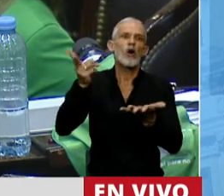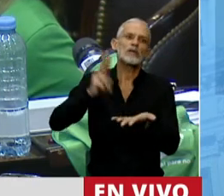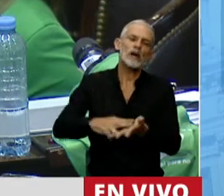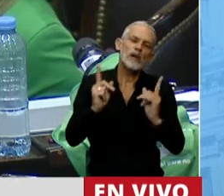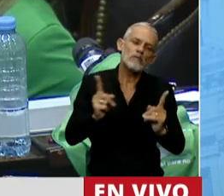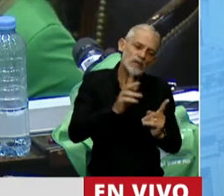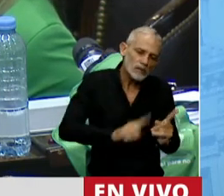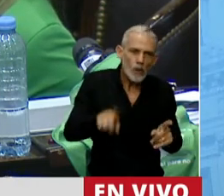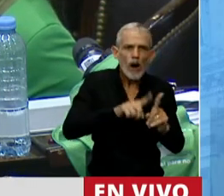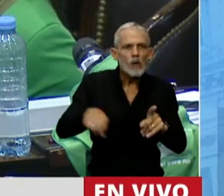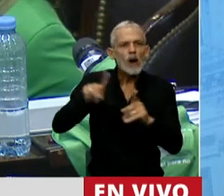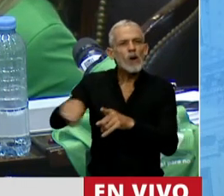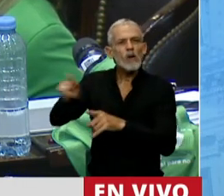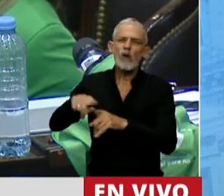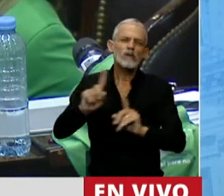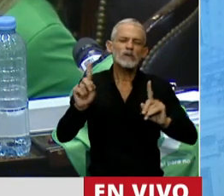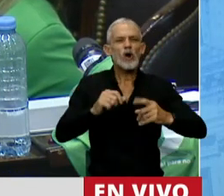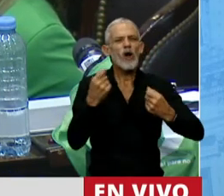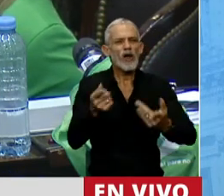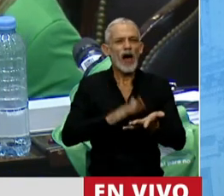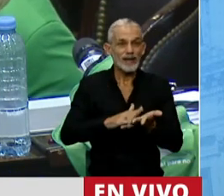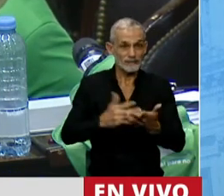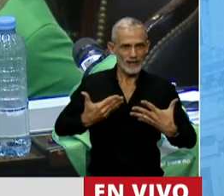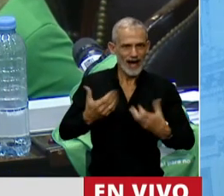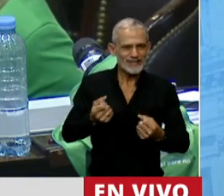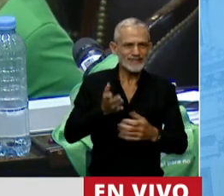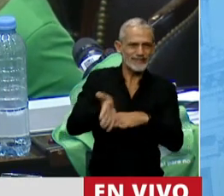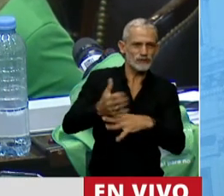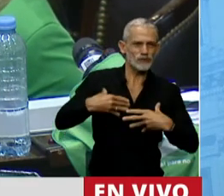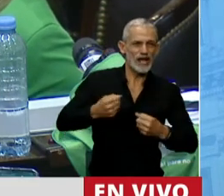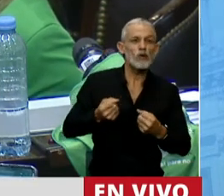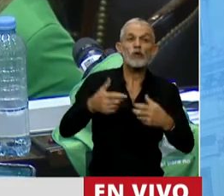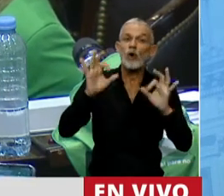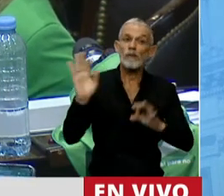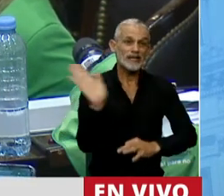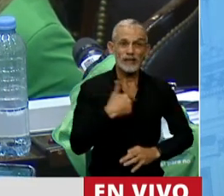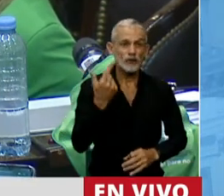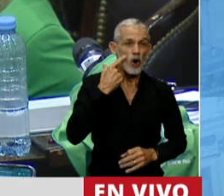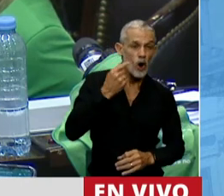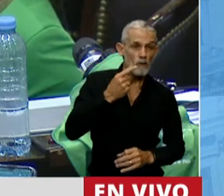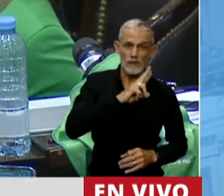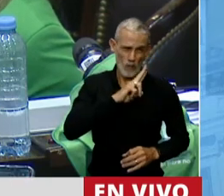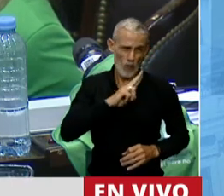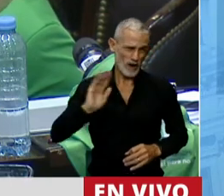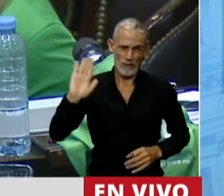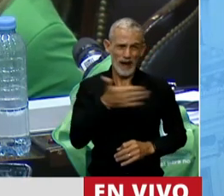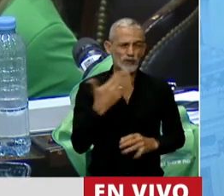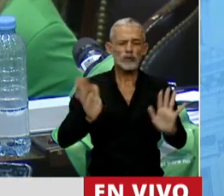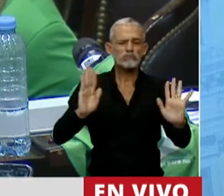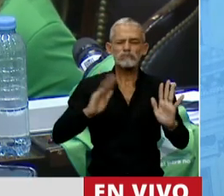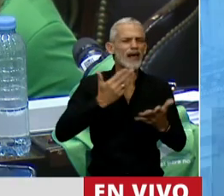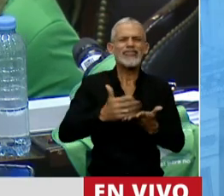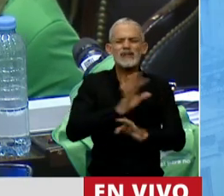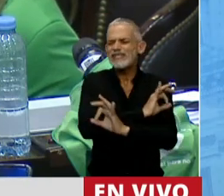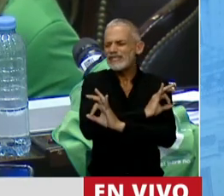el mismo lugar, para garantizar el acceso a la salud pública integral para todas y todos, sin